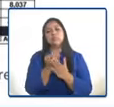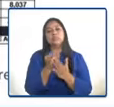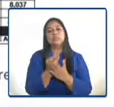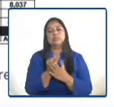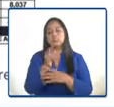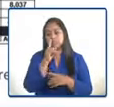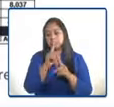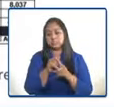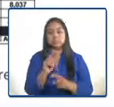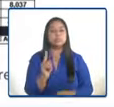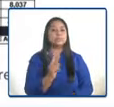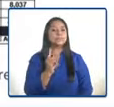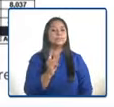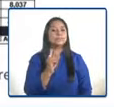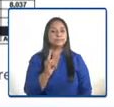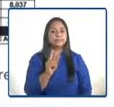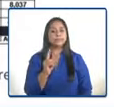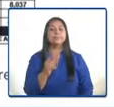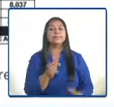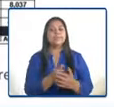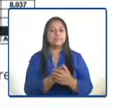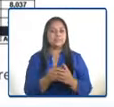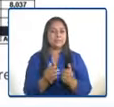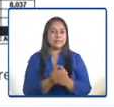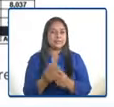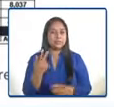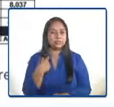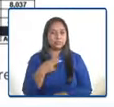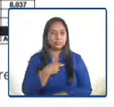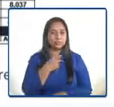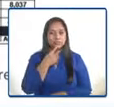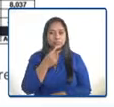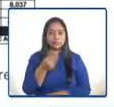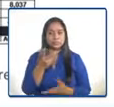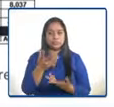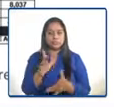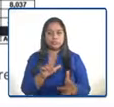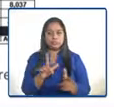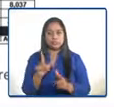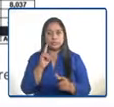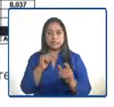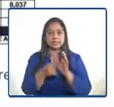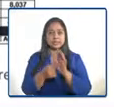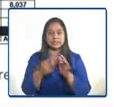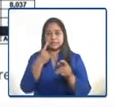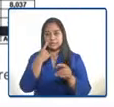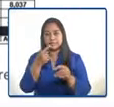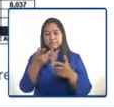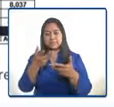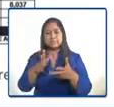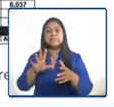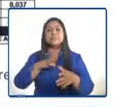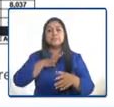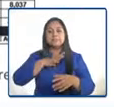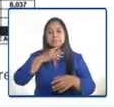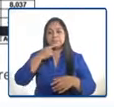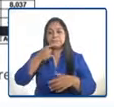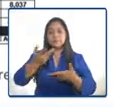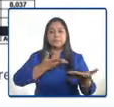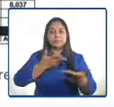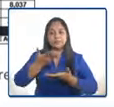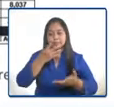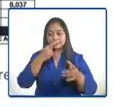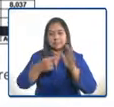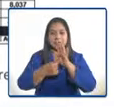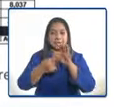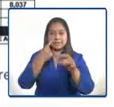la principal preocupación nuestra es que estén bien, que los retornados tengan esa atención, y por supuesto